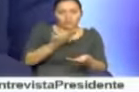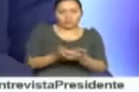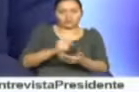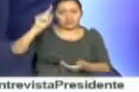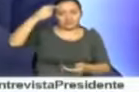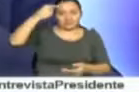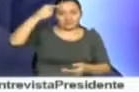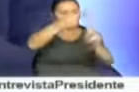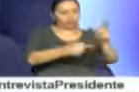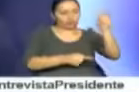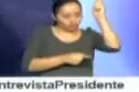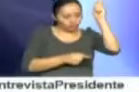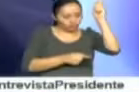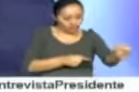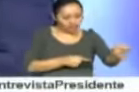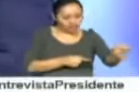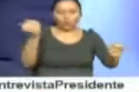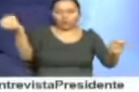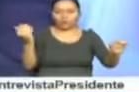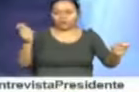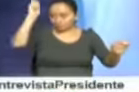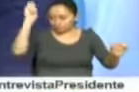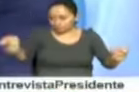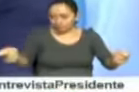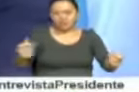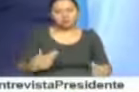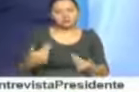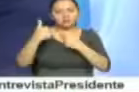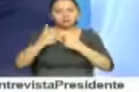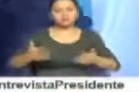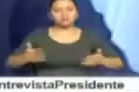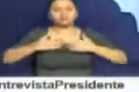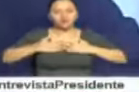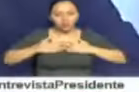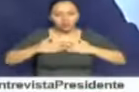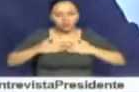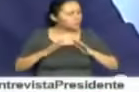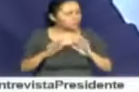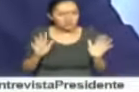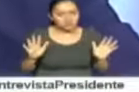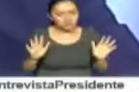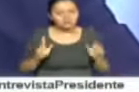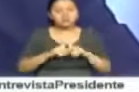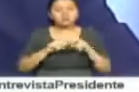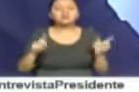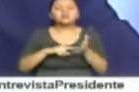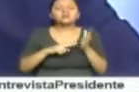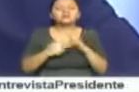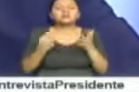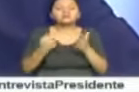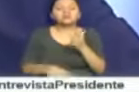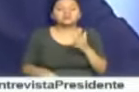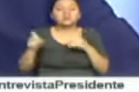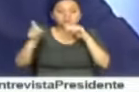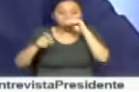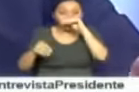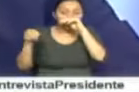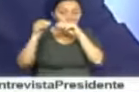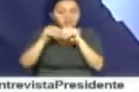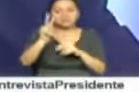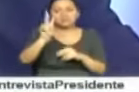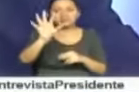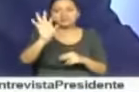salarios, y como es en Estados Unidos, en otro lado, el único empleador sea responsable de las pensiones jubilares. ¿Pero qué significa eso? Que se requeriría la